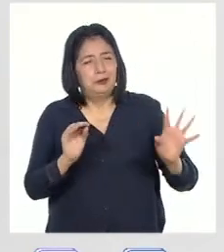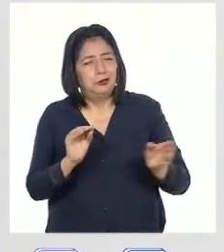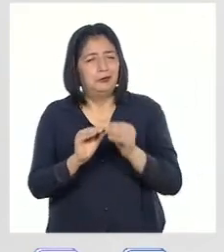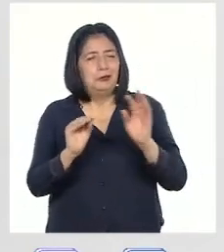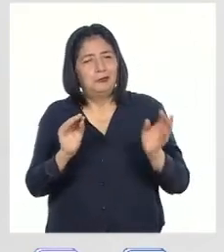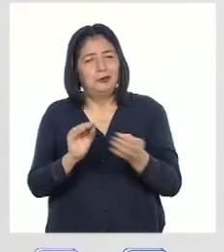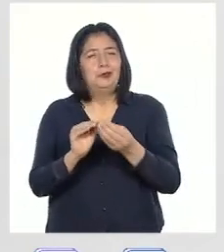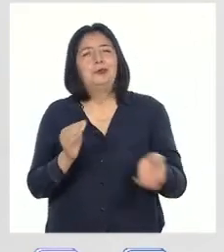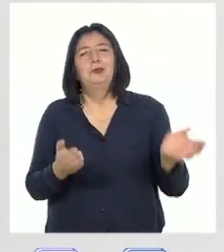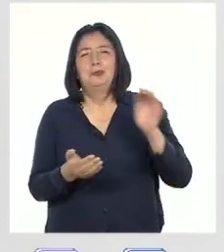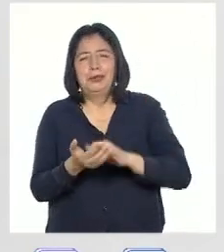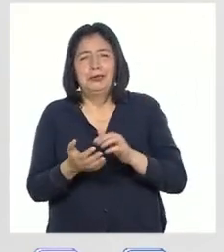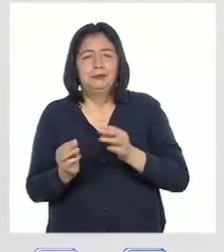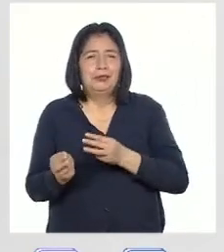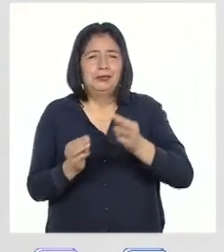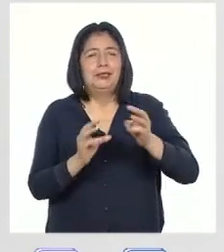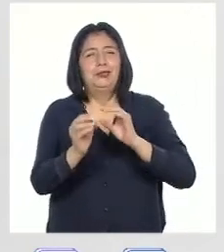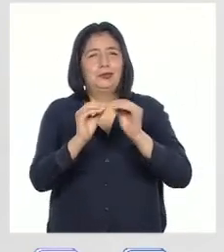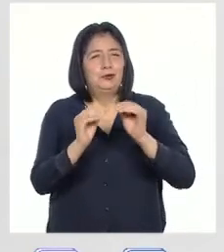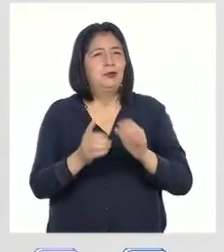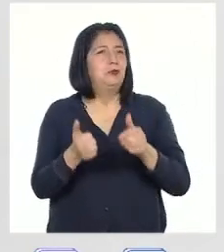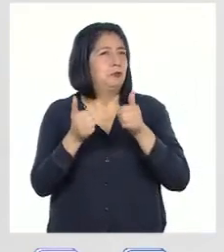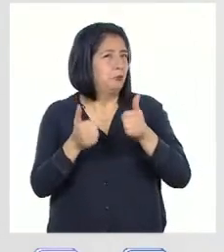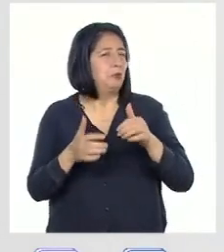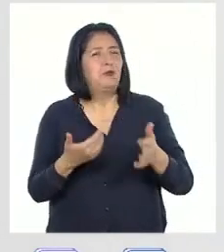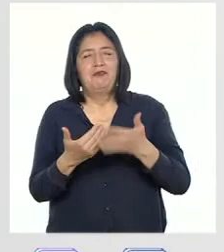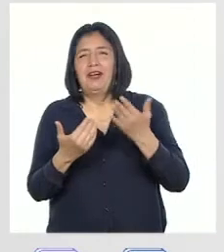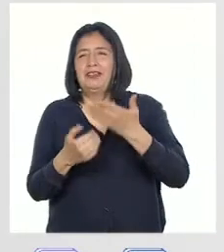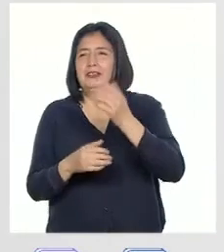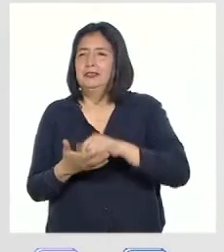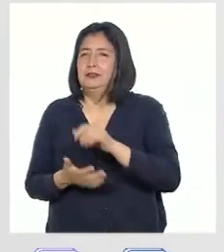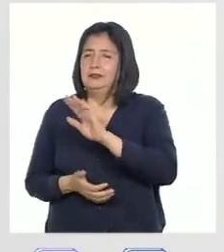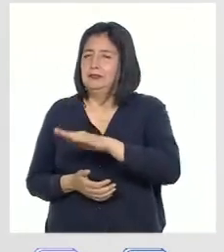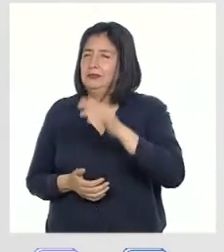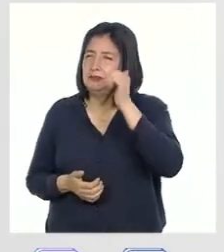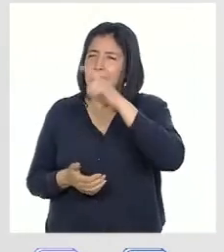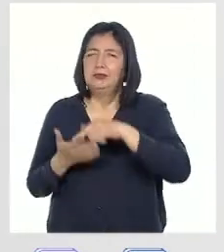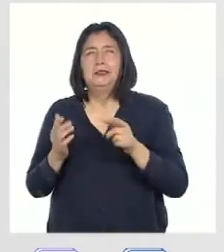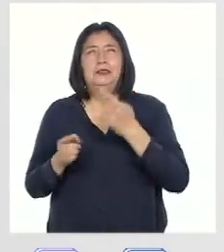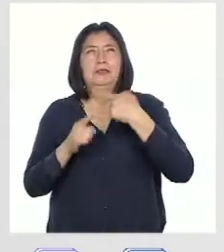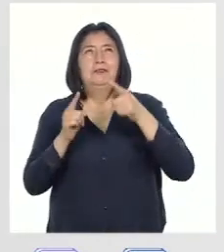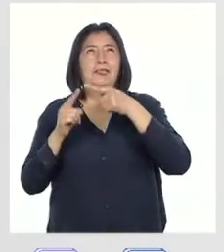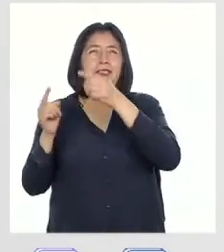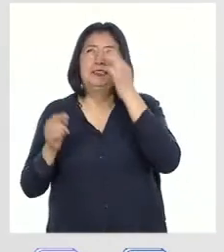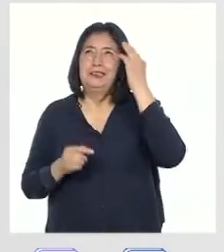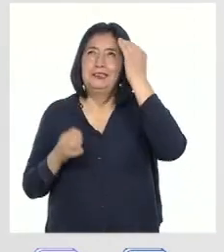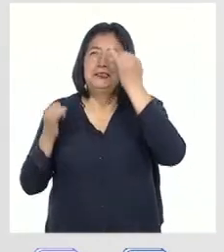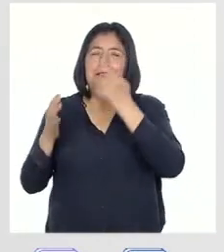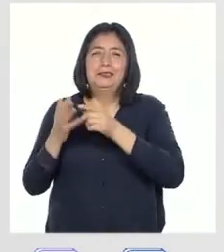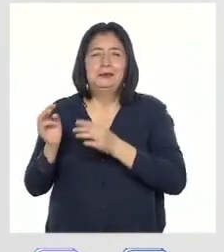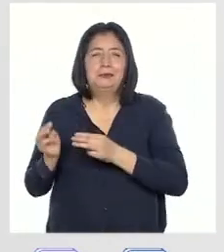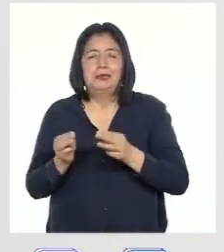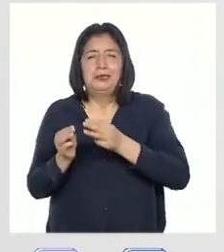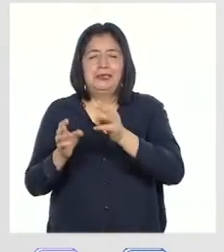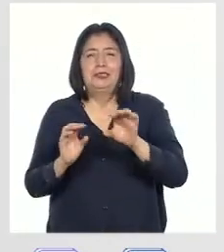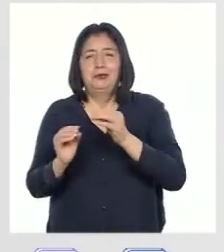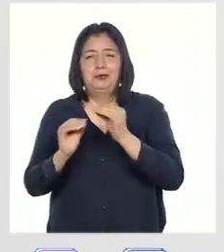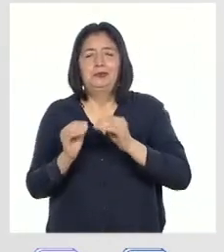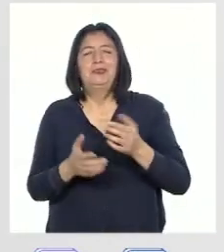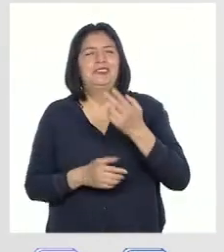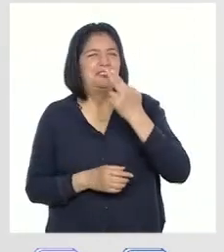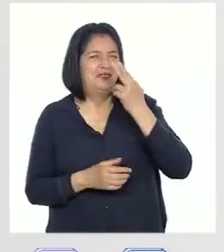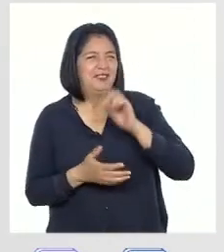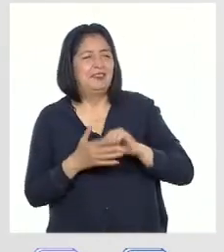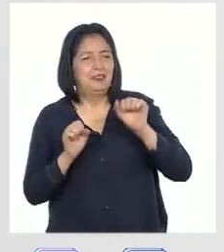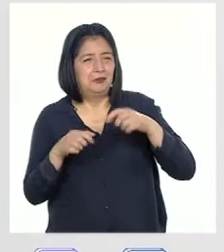incluyendo otras estrategias igualmente útiles y fáciles. Chicos, crear varias estrategias para un mismo problema puede ser muy divertido y